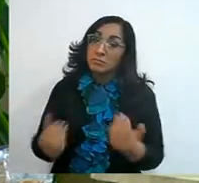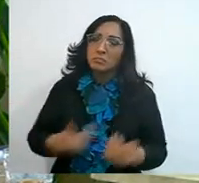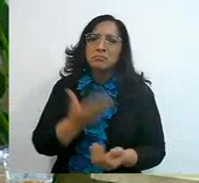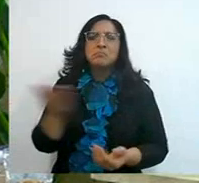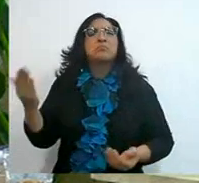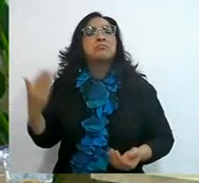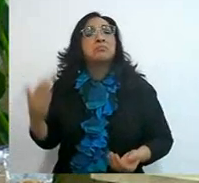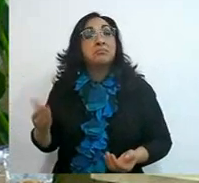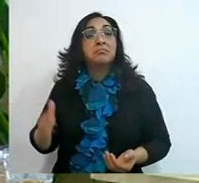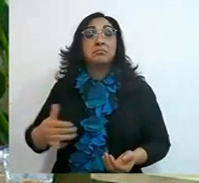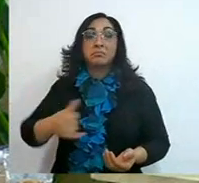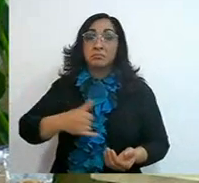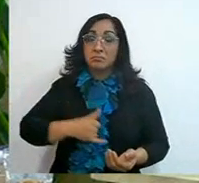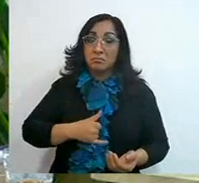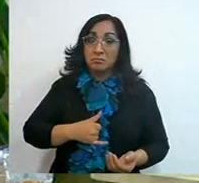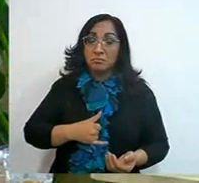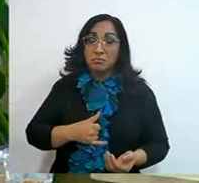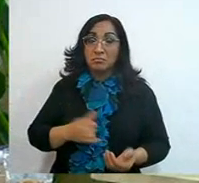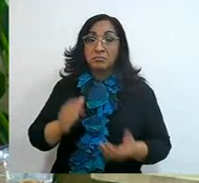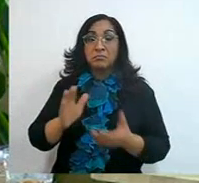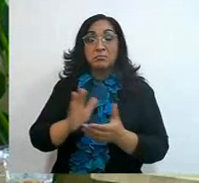Y Dios me enseñó